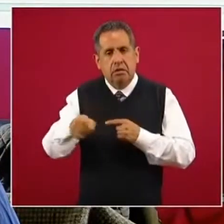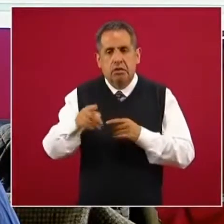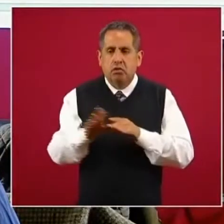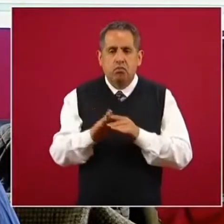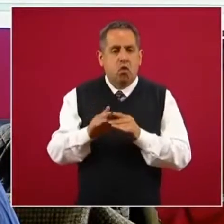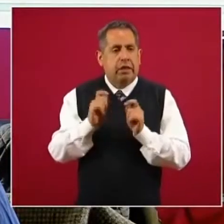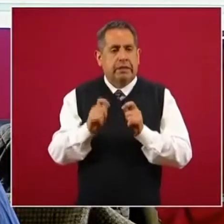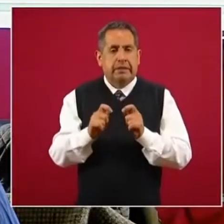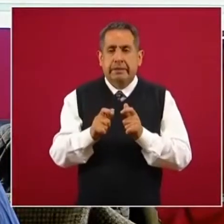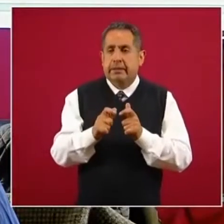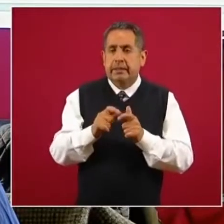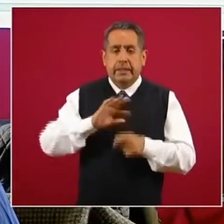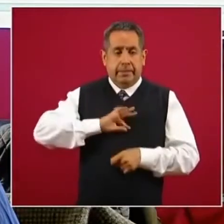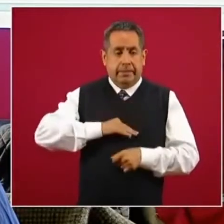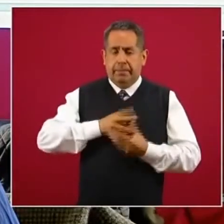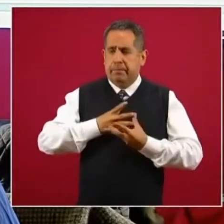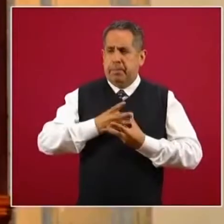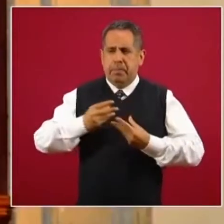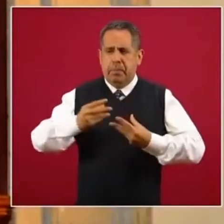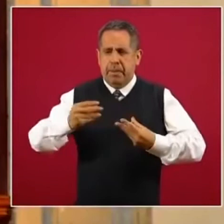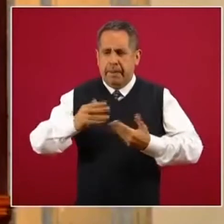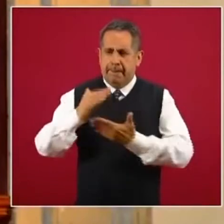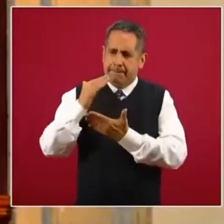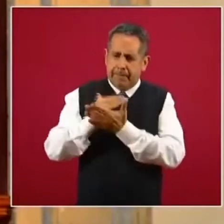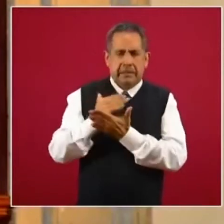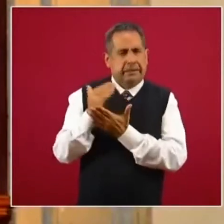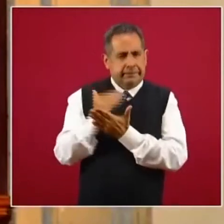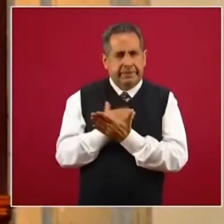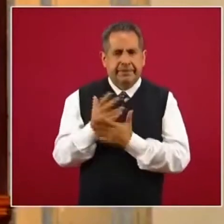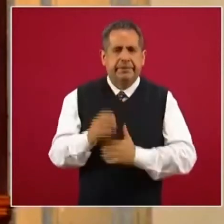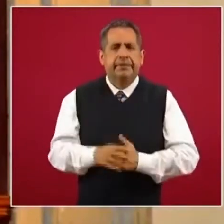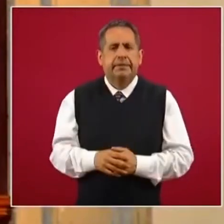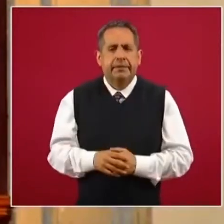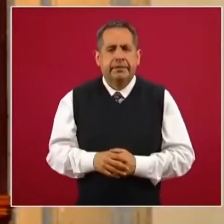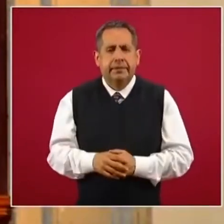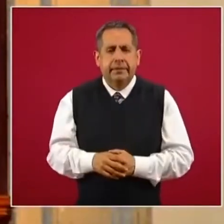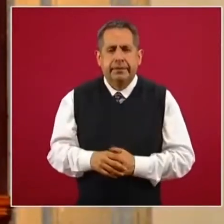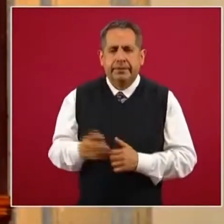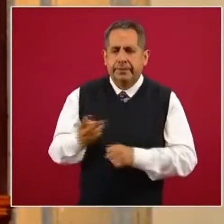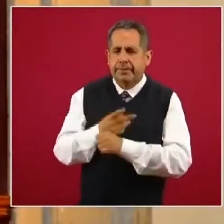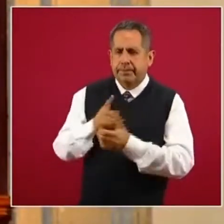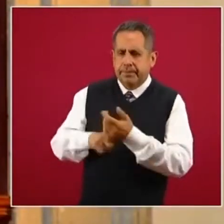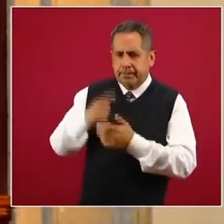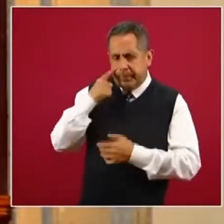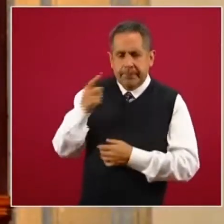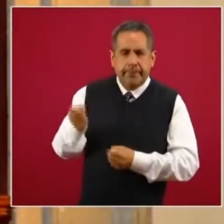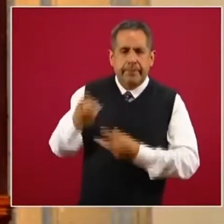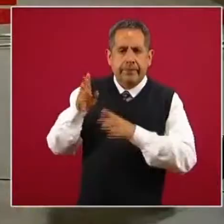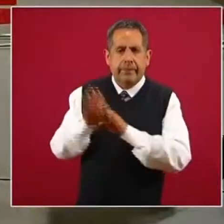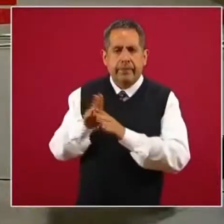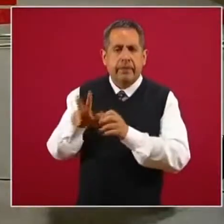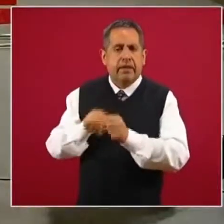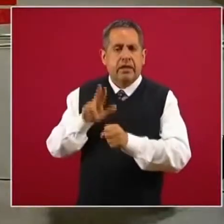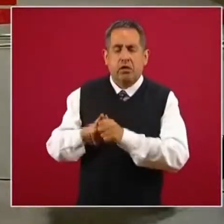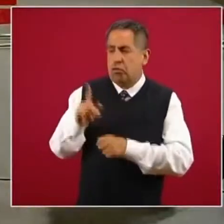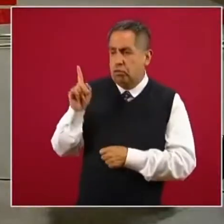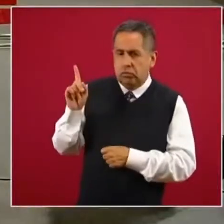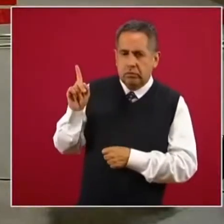general de Epidemiología. Mientras tanto, los casos sospechosos acumulados de la enfermedad COVID-19 aumentaron a ser 79